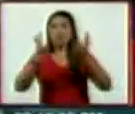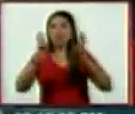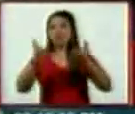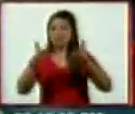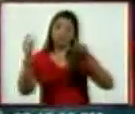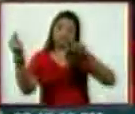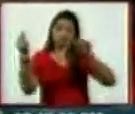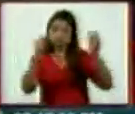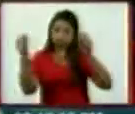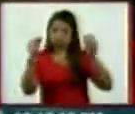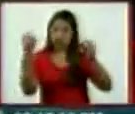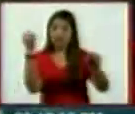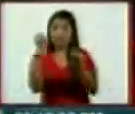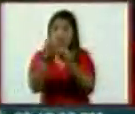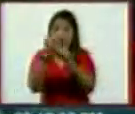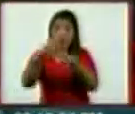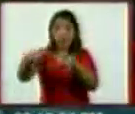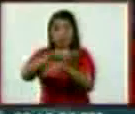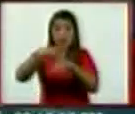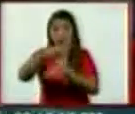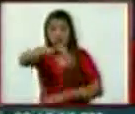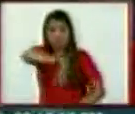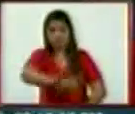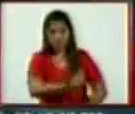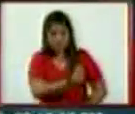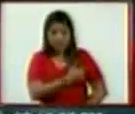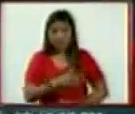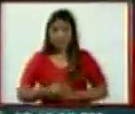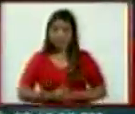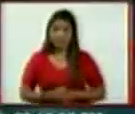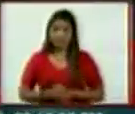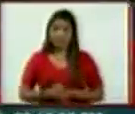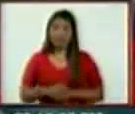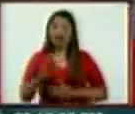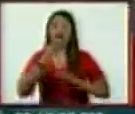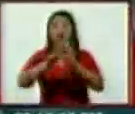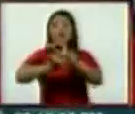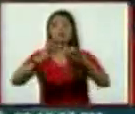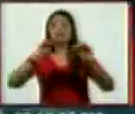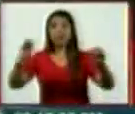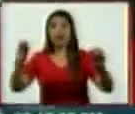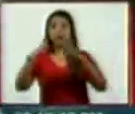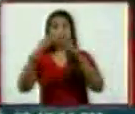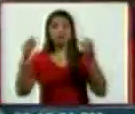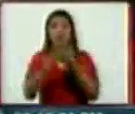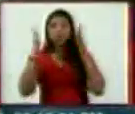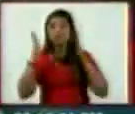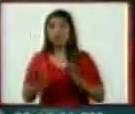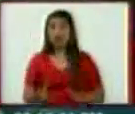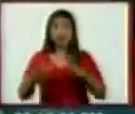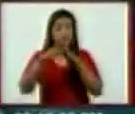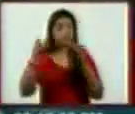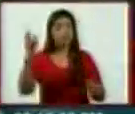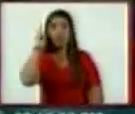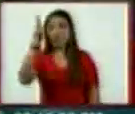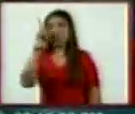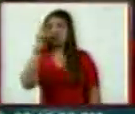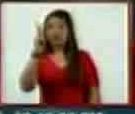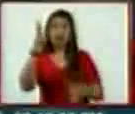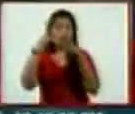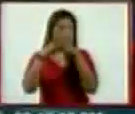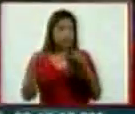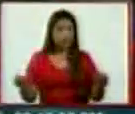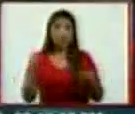en el gobierno de eficiencia universitaria y se convocarán a todos los estudiantes, a todos los profesores, a todos los